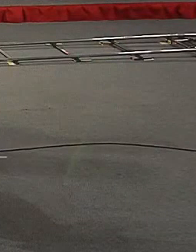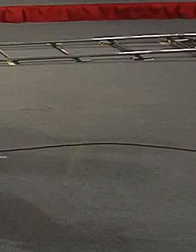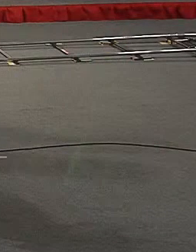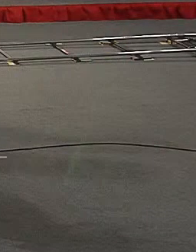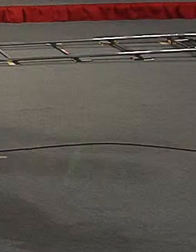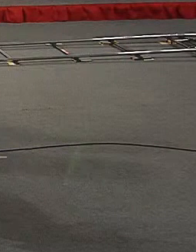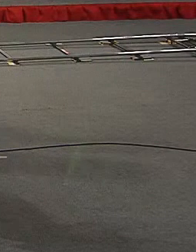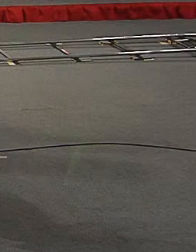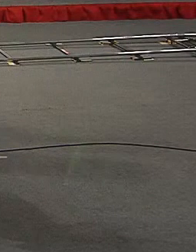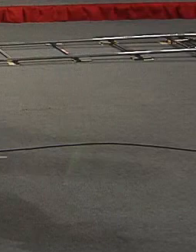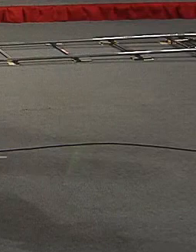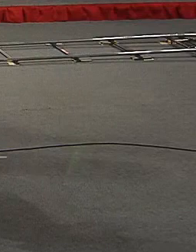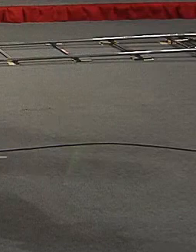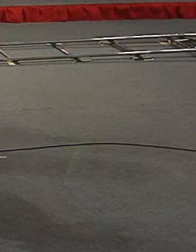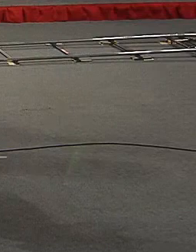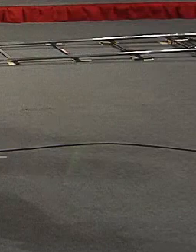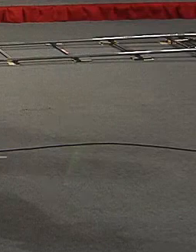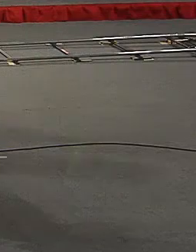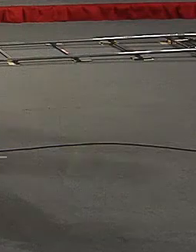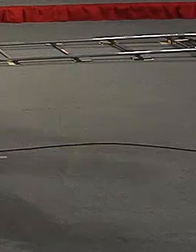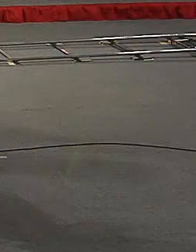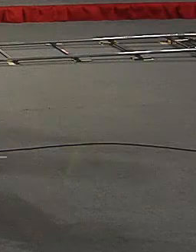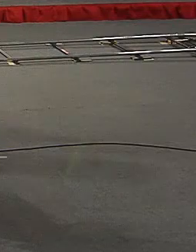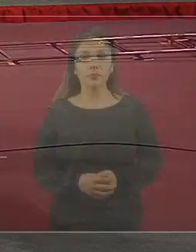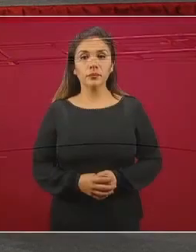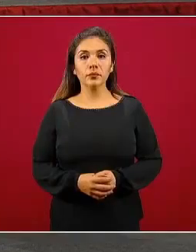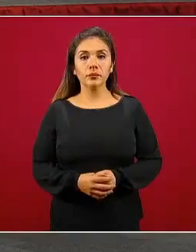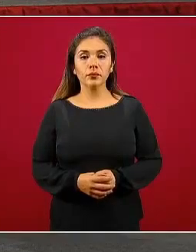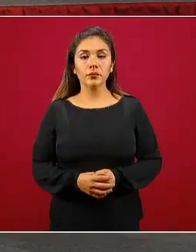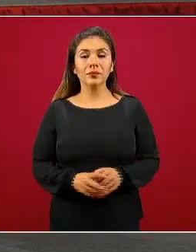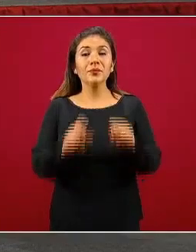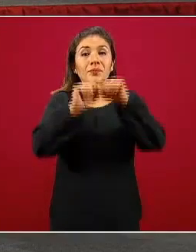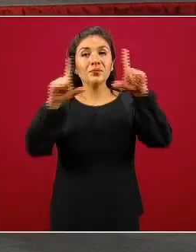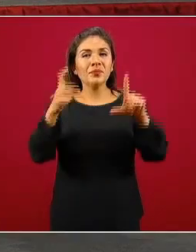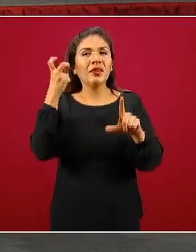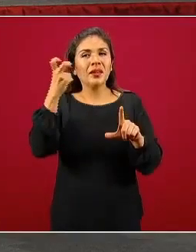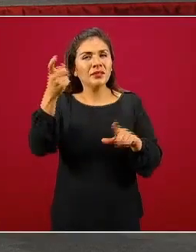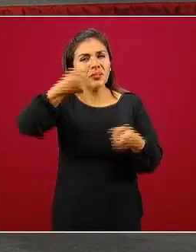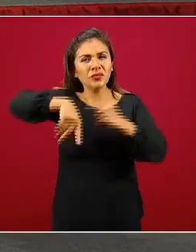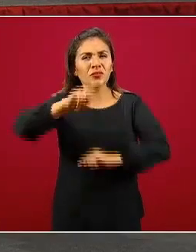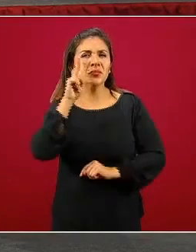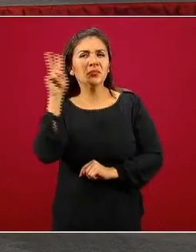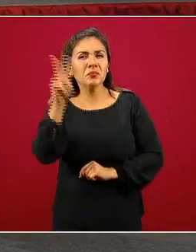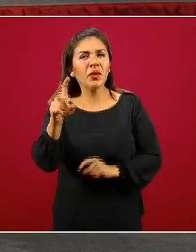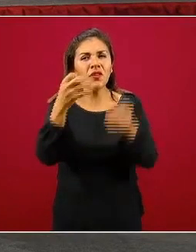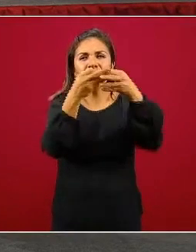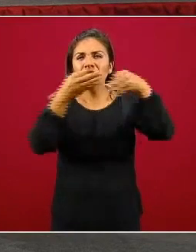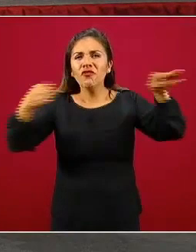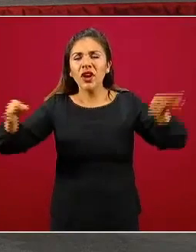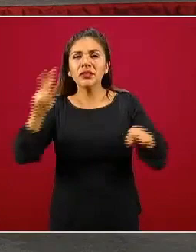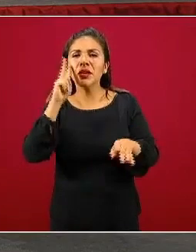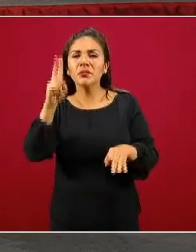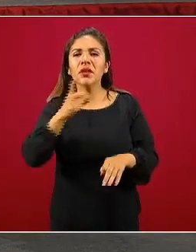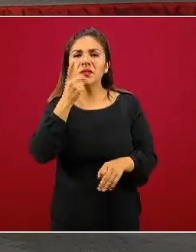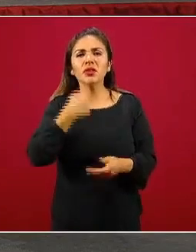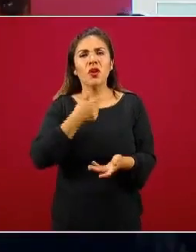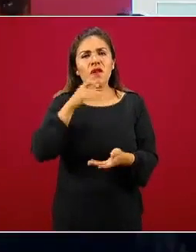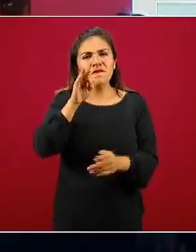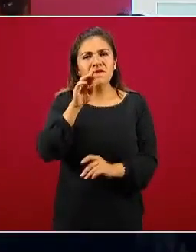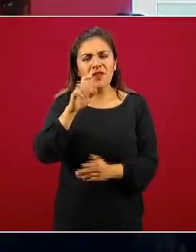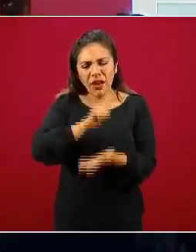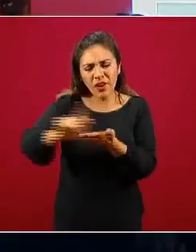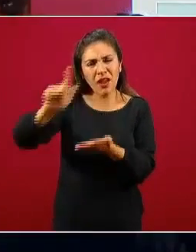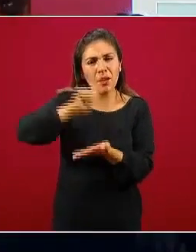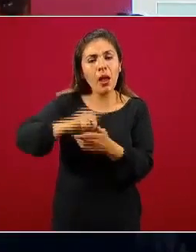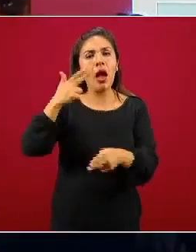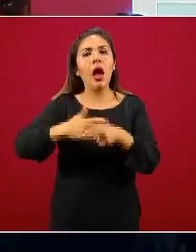Roma, para este spot que seguramente muchos han visto, que tiene esta frase extraordinaria de fregamos y fregamos hasta